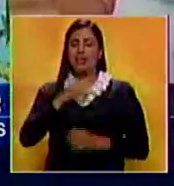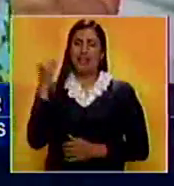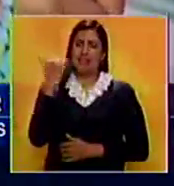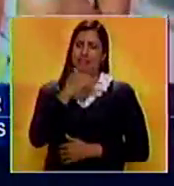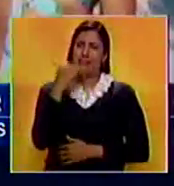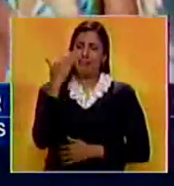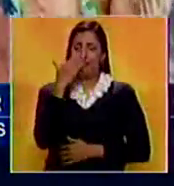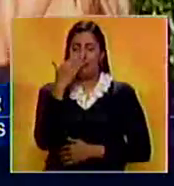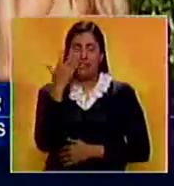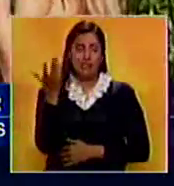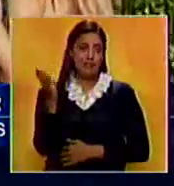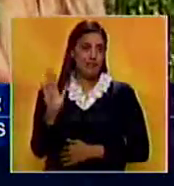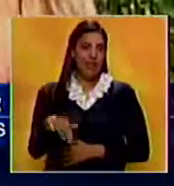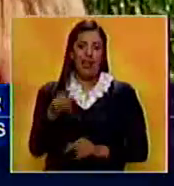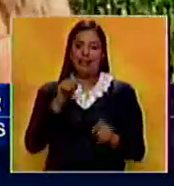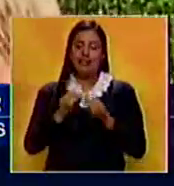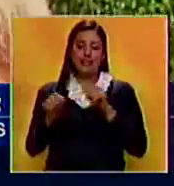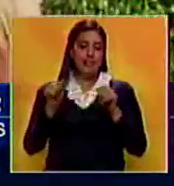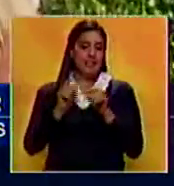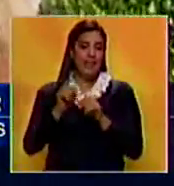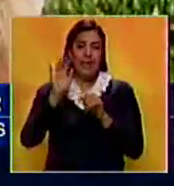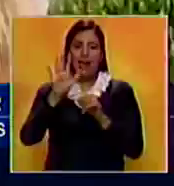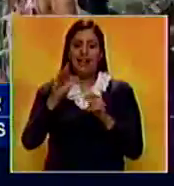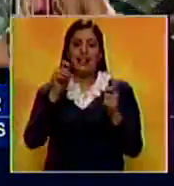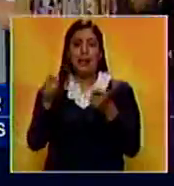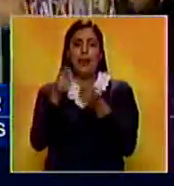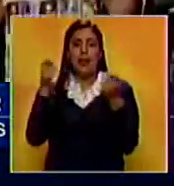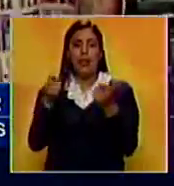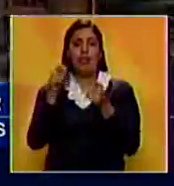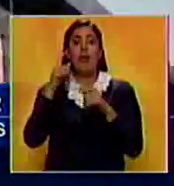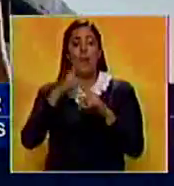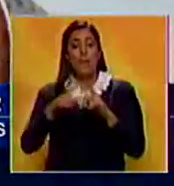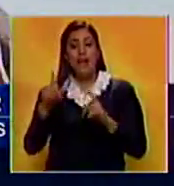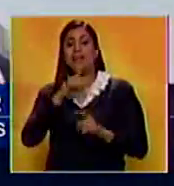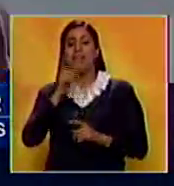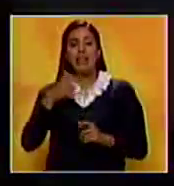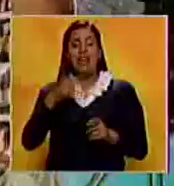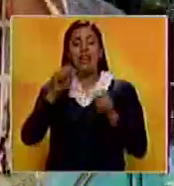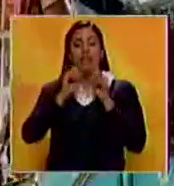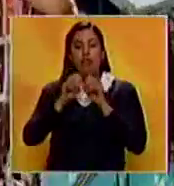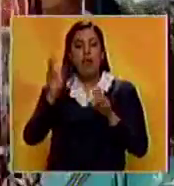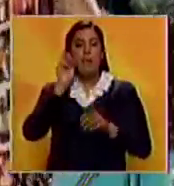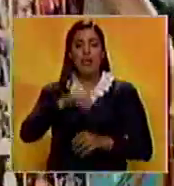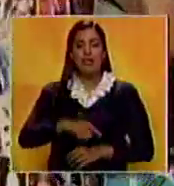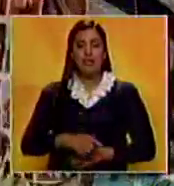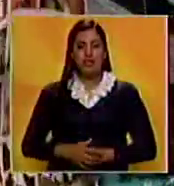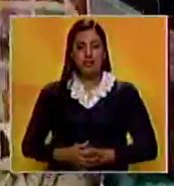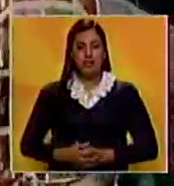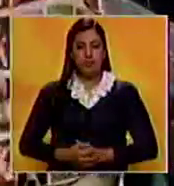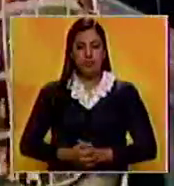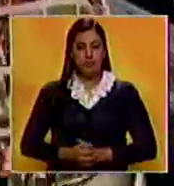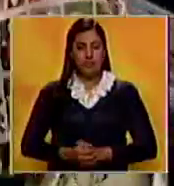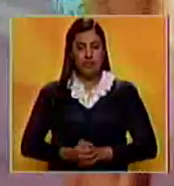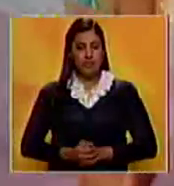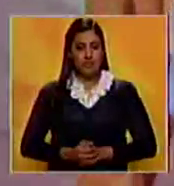risa porque simplemente estos rumores surgen de la prensa amarillista, que desea hacer noticia de una mentira.